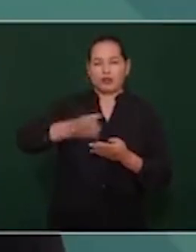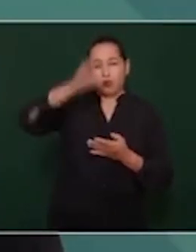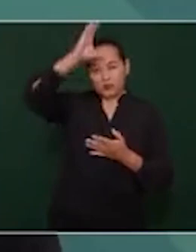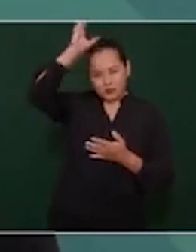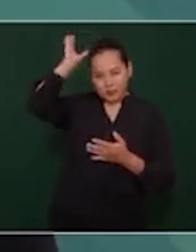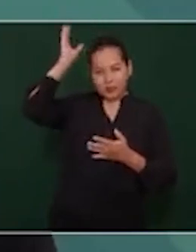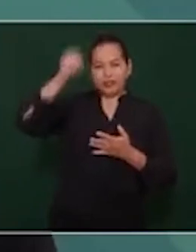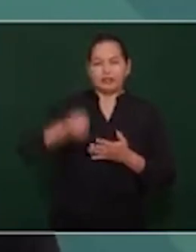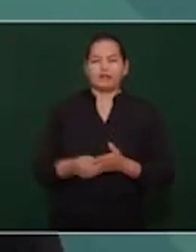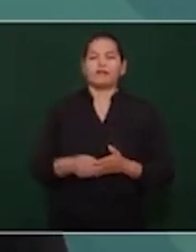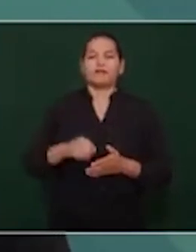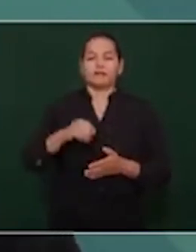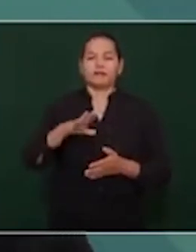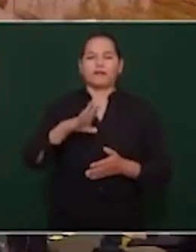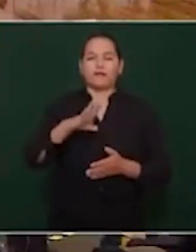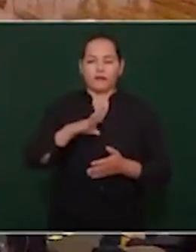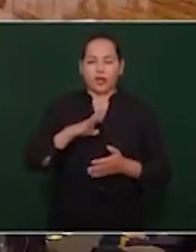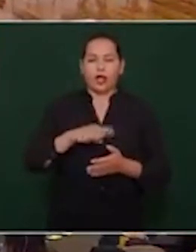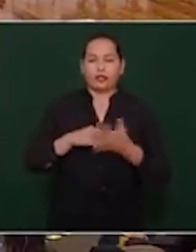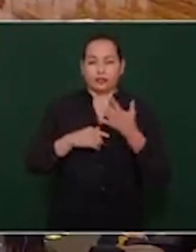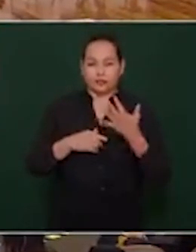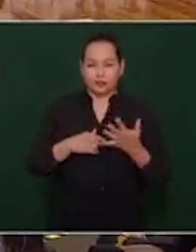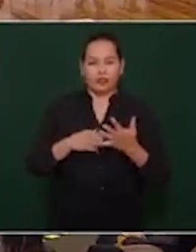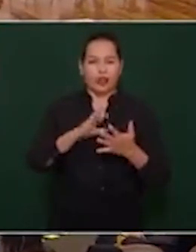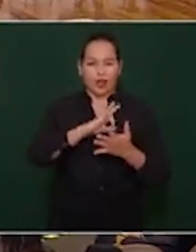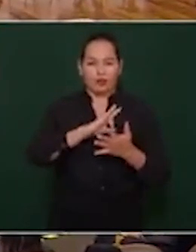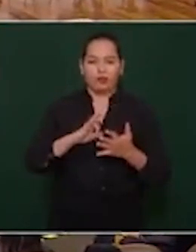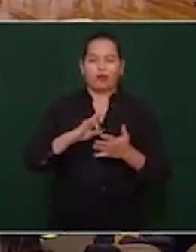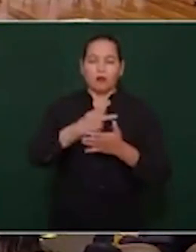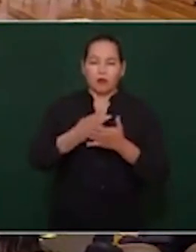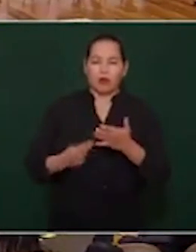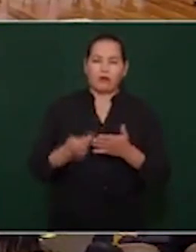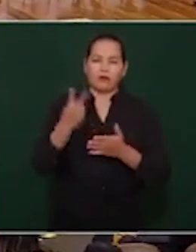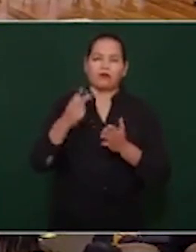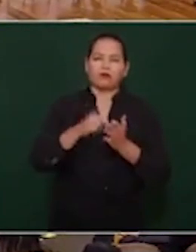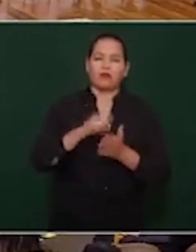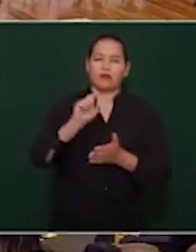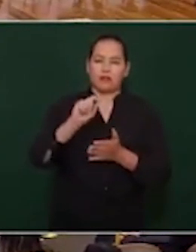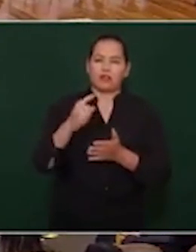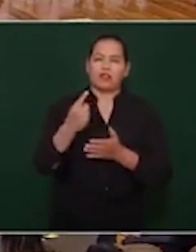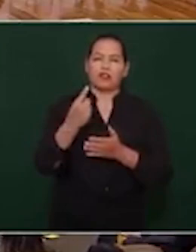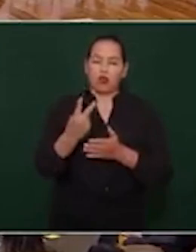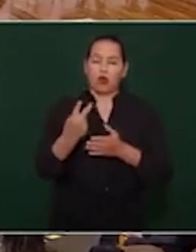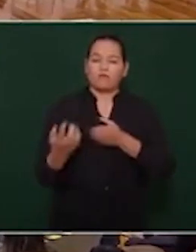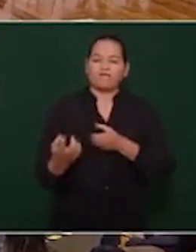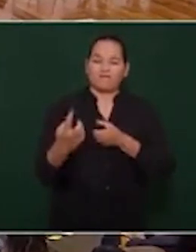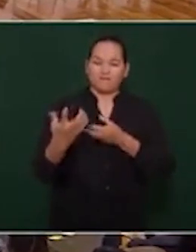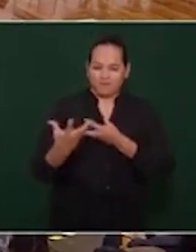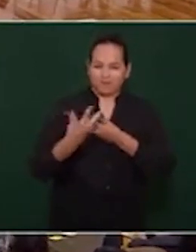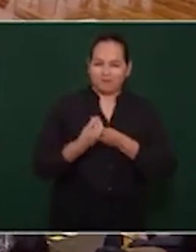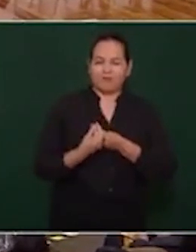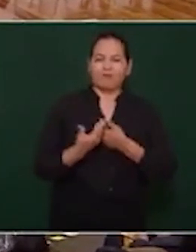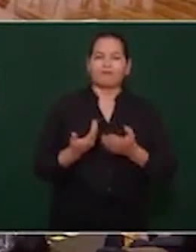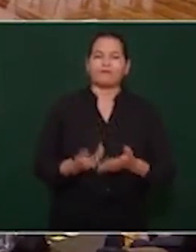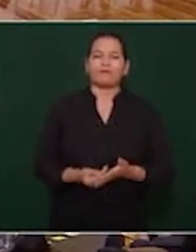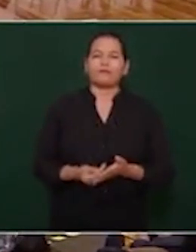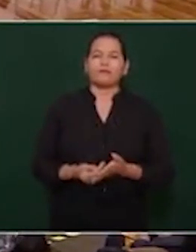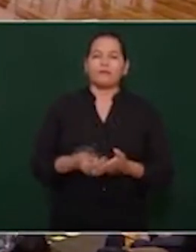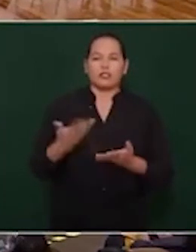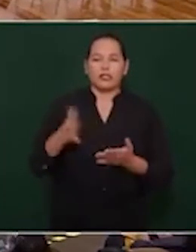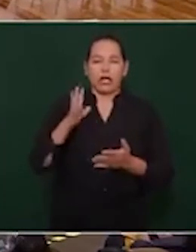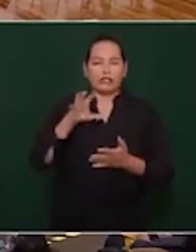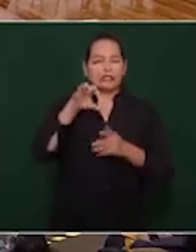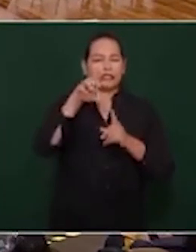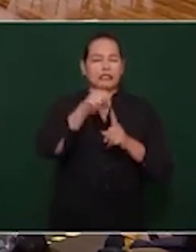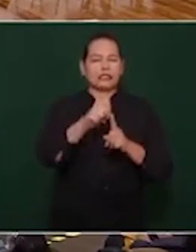los incorporaremos en el programa del 2022, adelantaremos lo proyectado para el